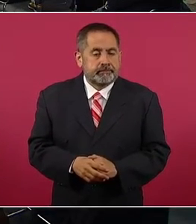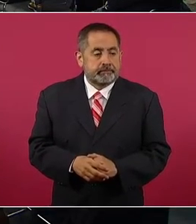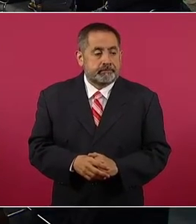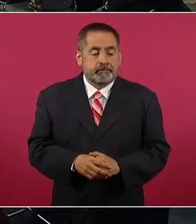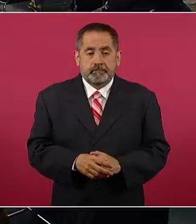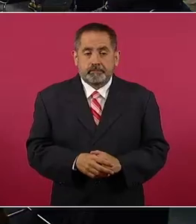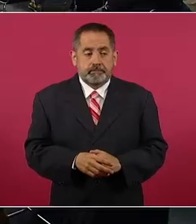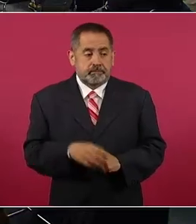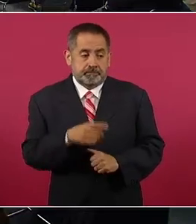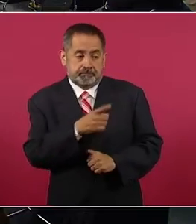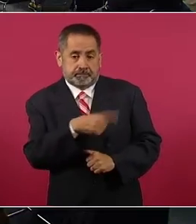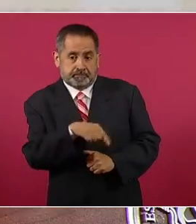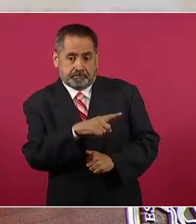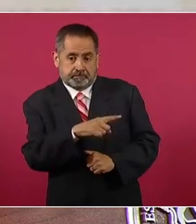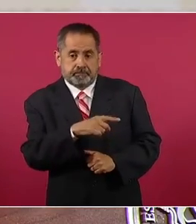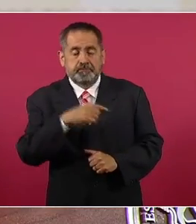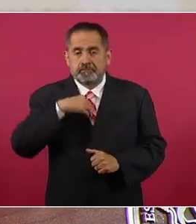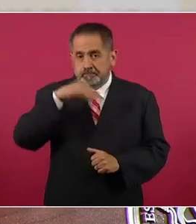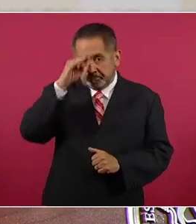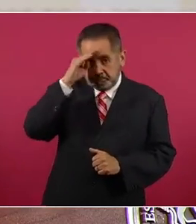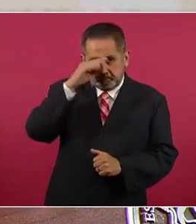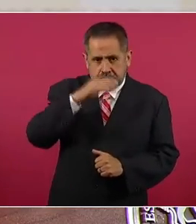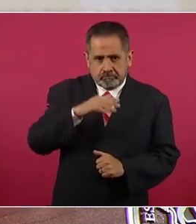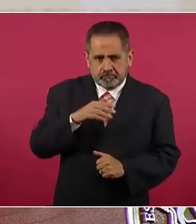consideran que es fomento.